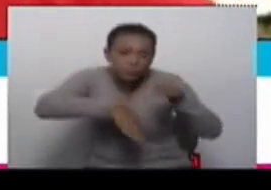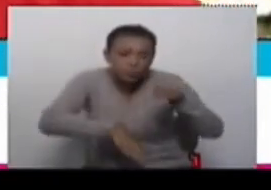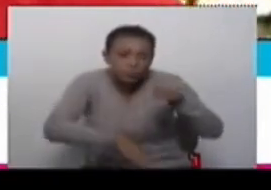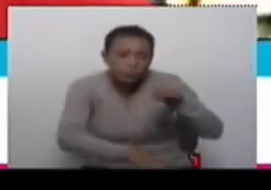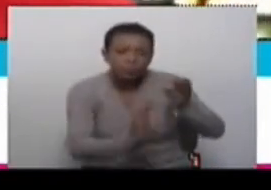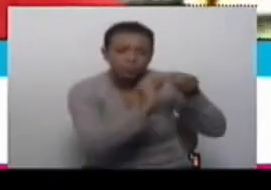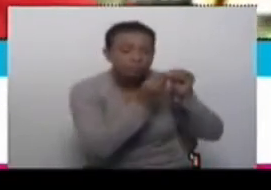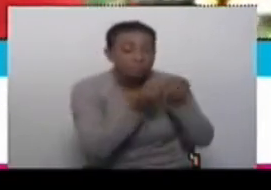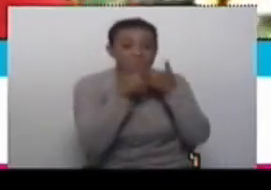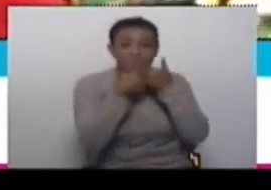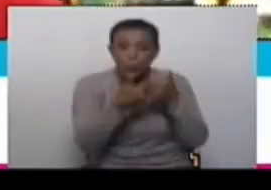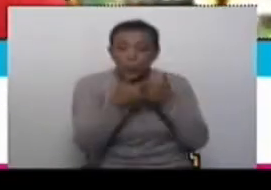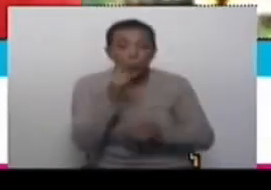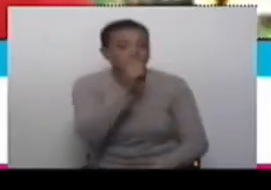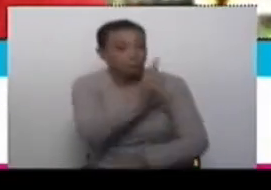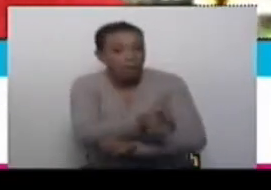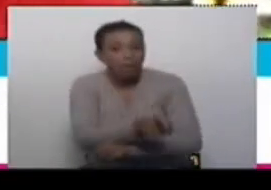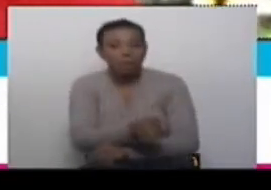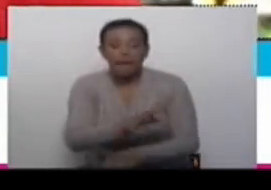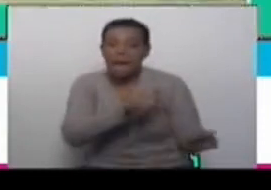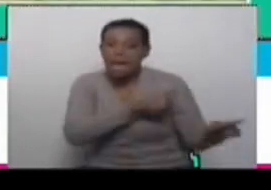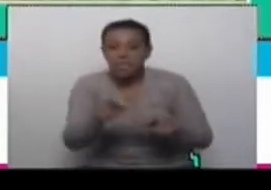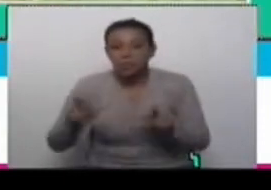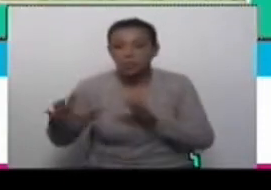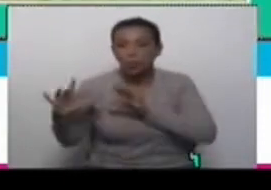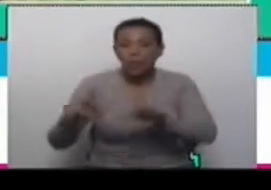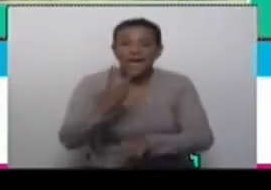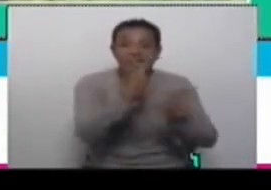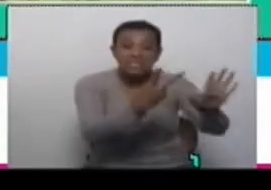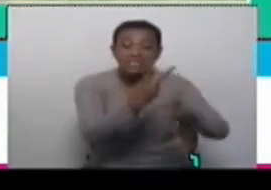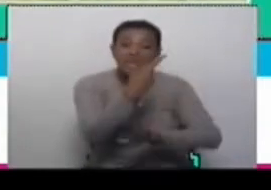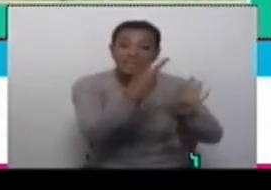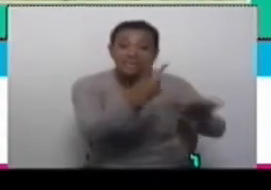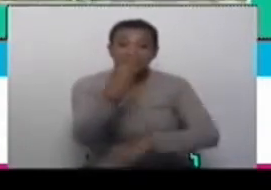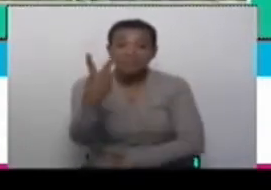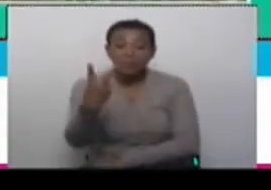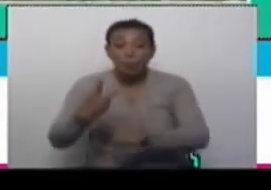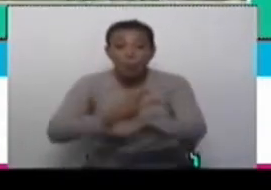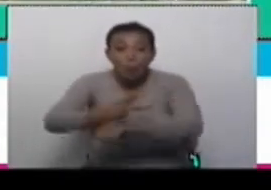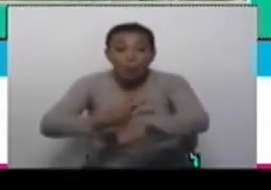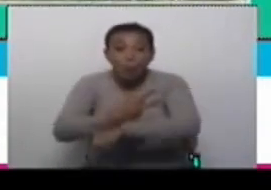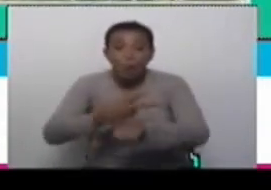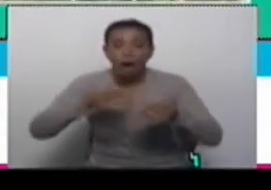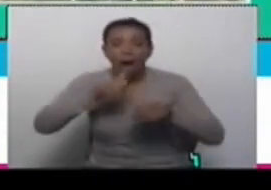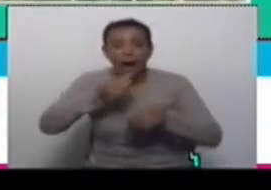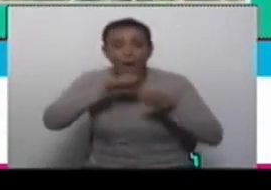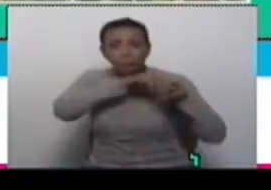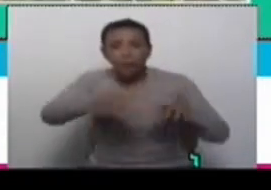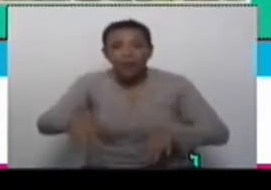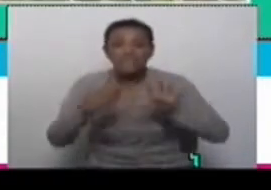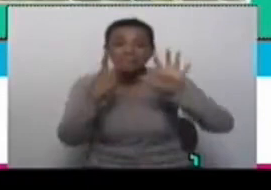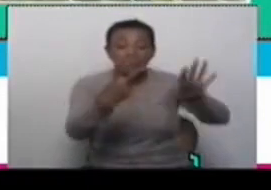fue de maravilla, como usted lo ordenó acá, fue de inmediato, en 72 horas ya estaba surtiendo agua a la comunidad de